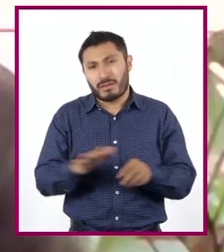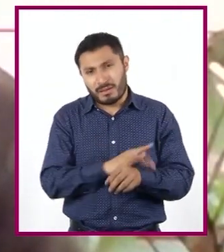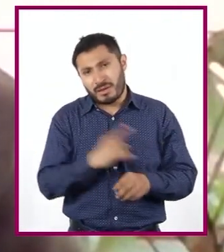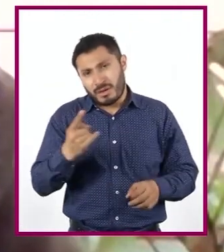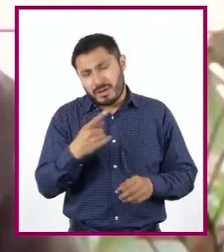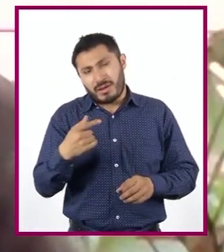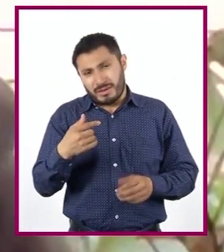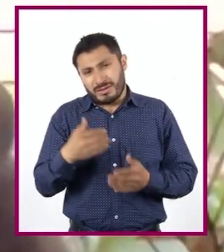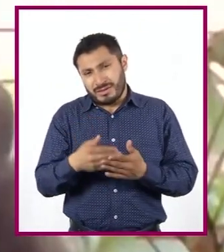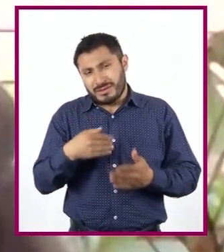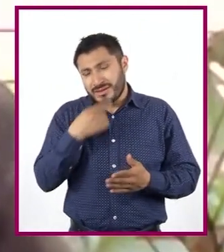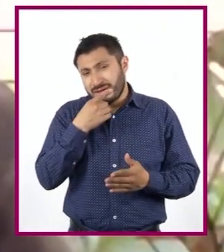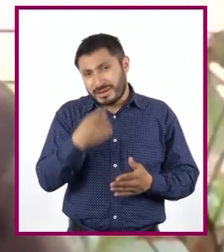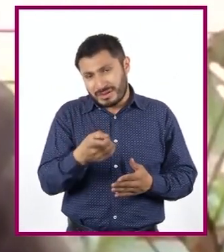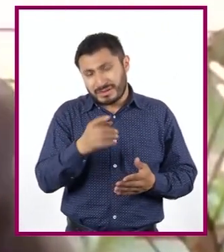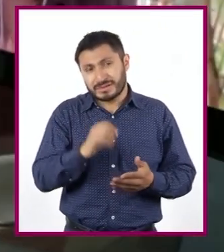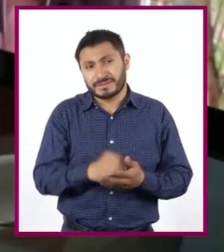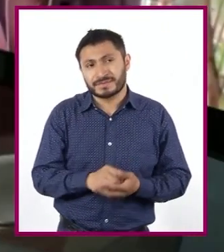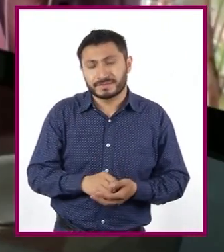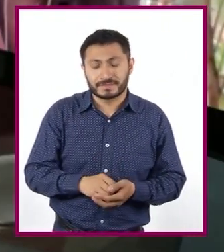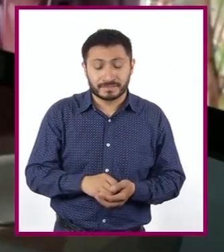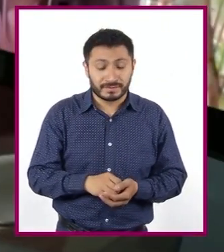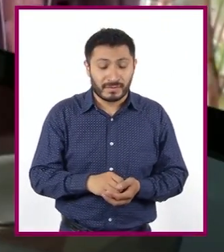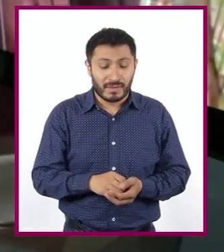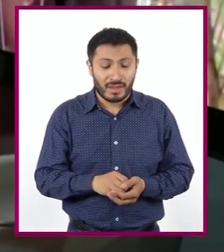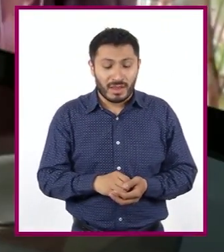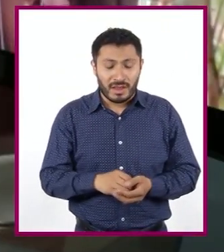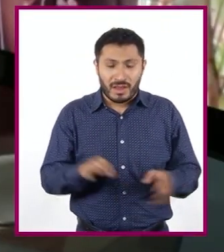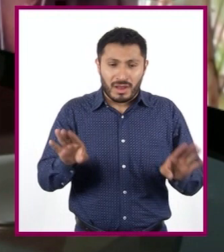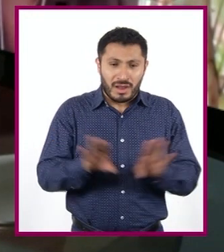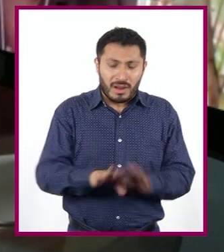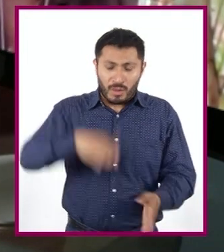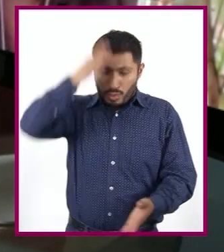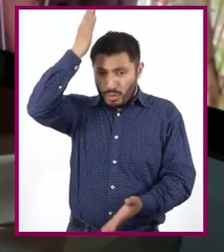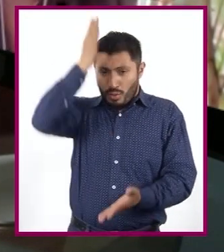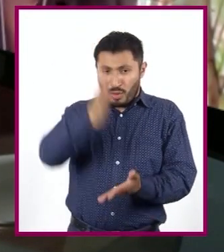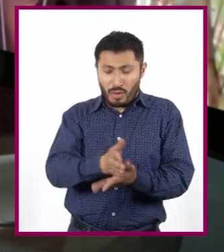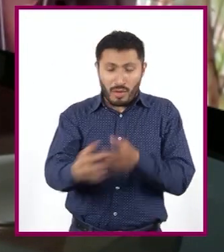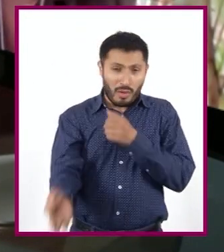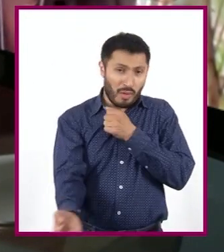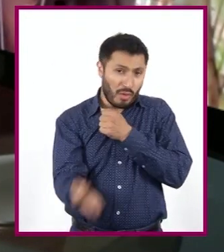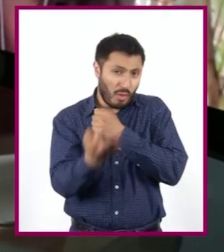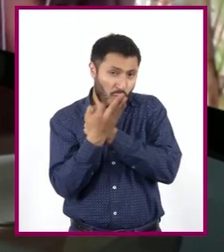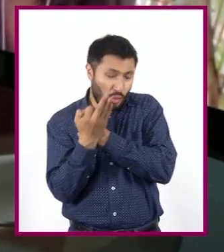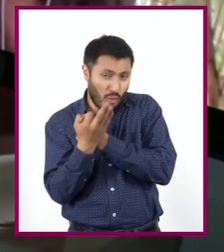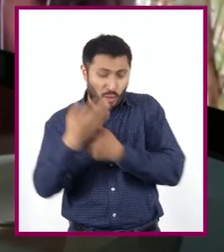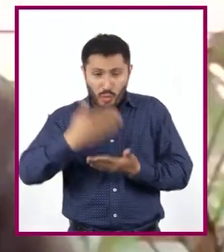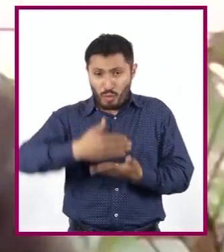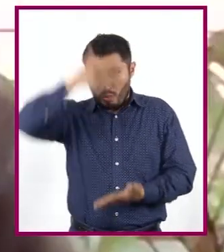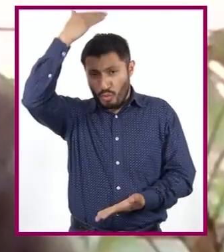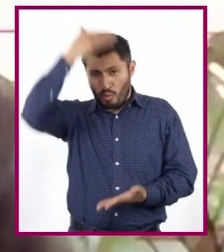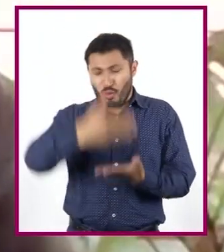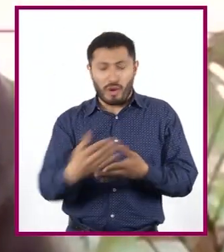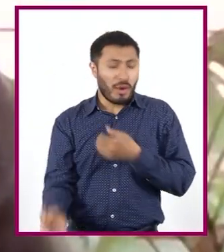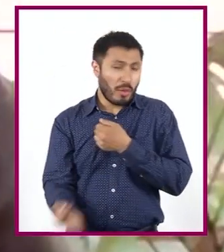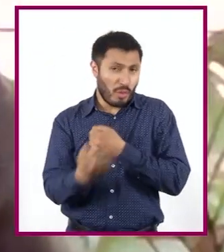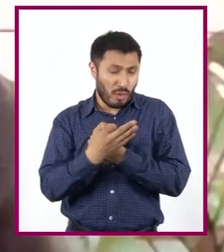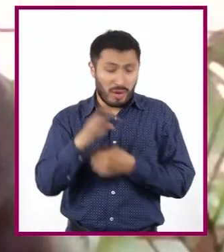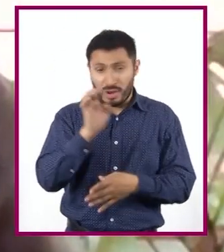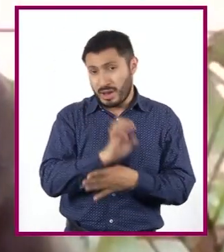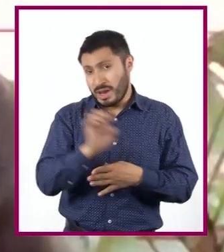ser transmitida a manera de lectura, eso empezó a existir más o menos en el 3500 a.C. en las culturas de Mesopotamia